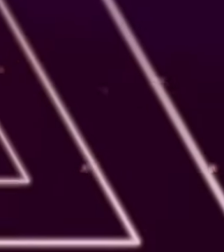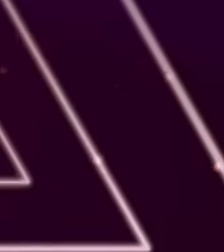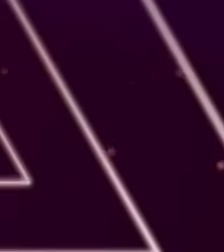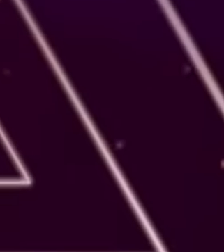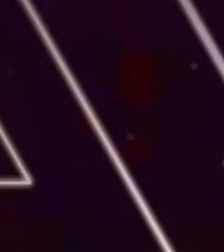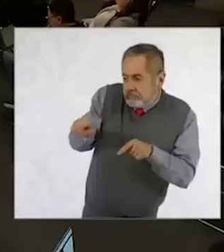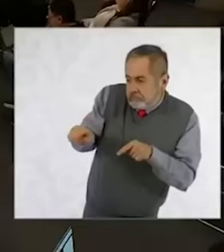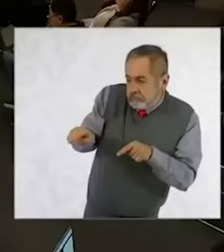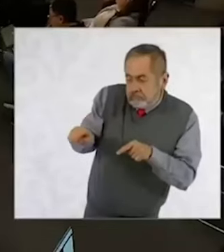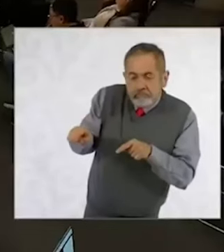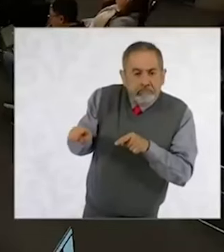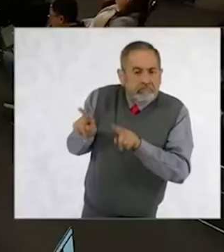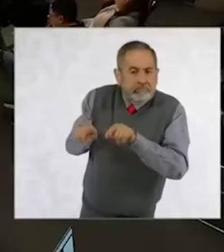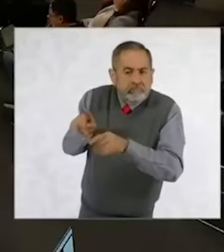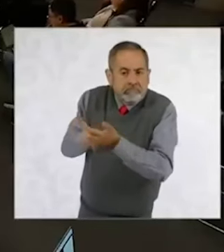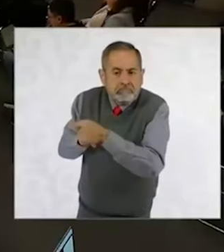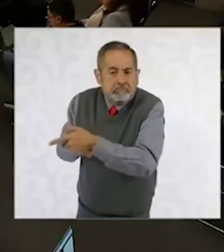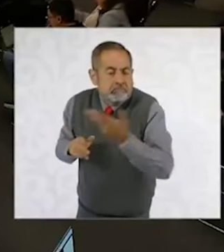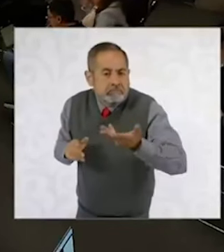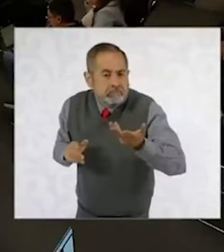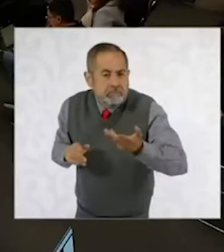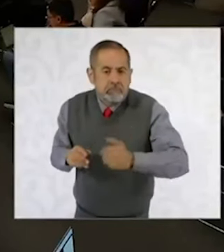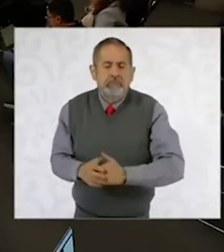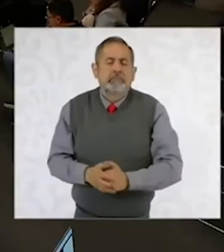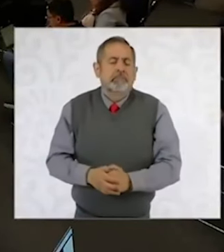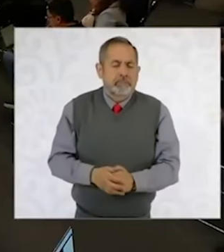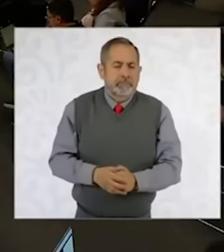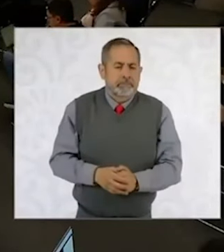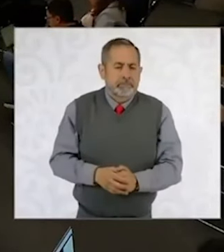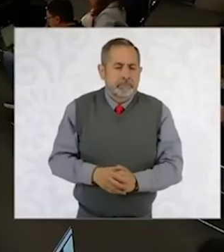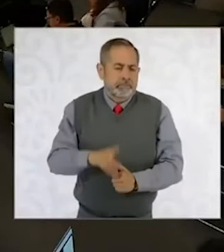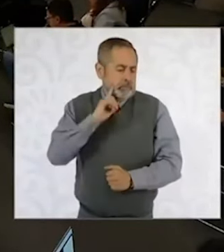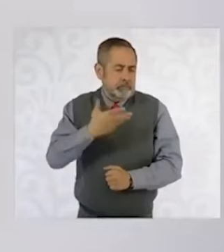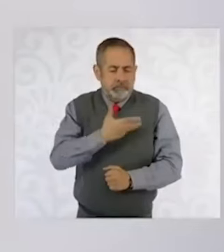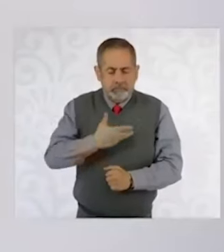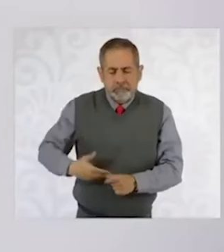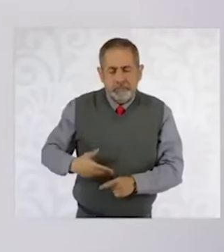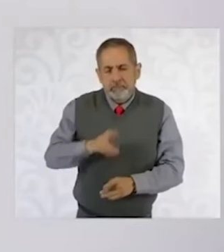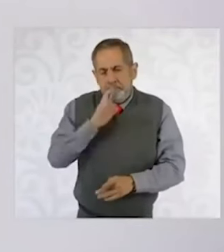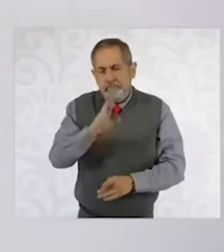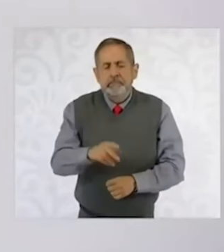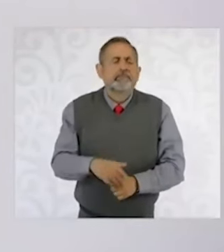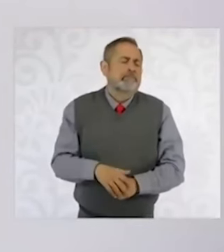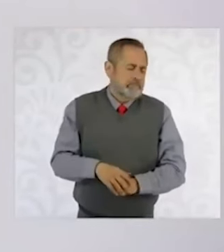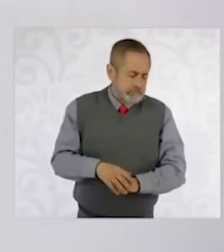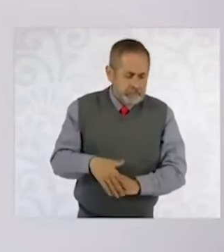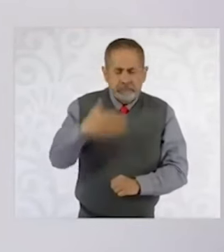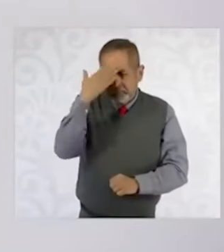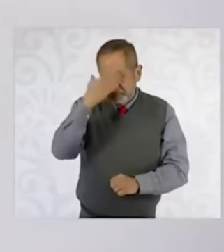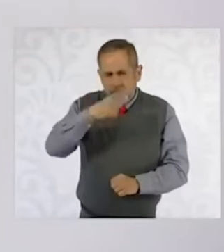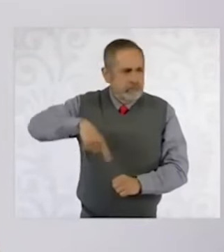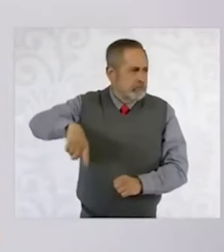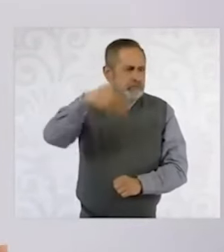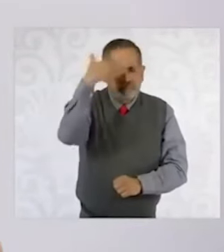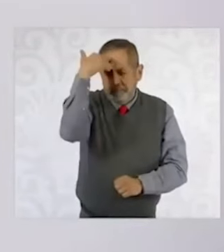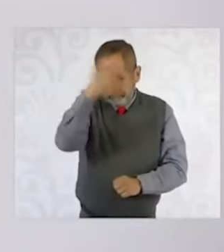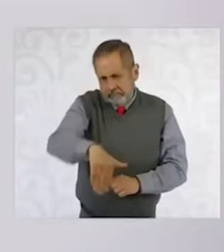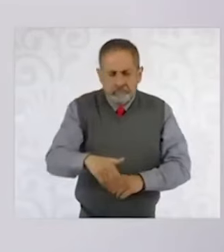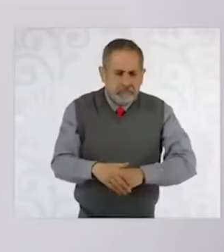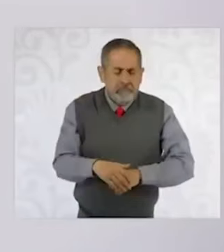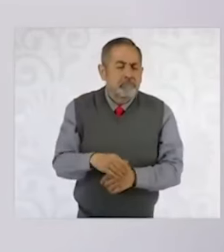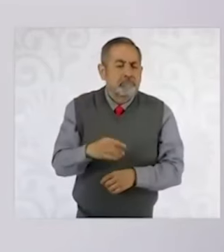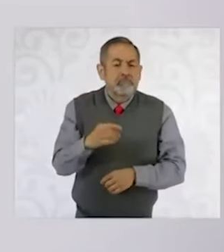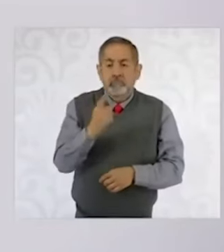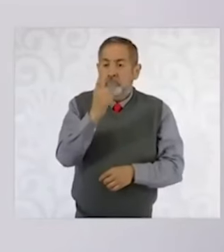chisme nuestra decisión se conoce y nuestra intención y además es muy relevante Y eso vamos